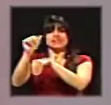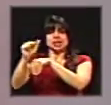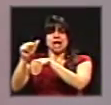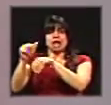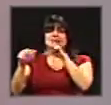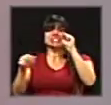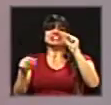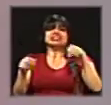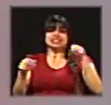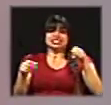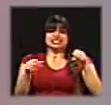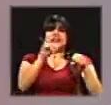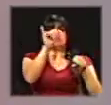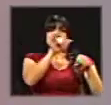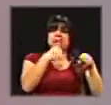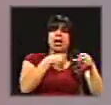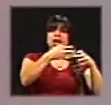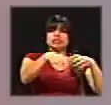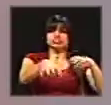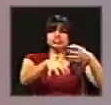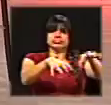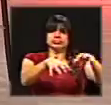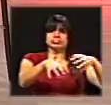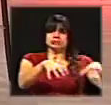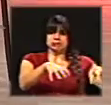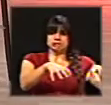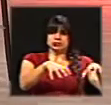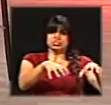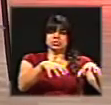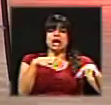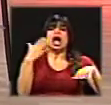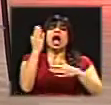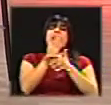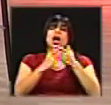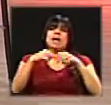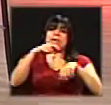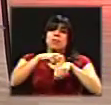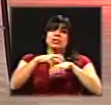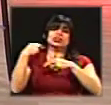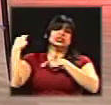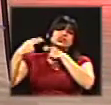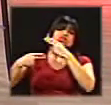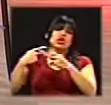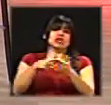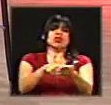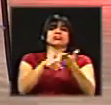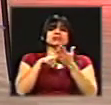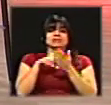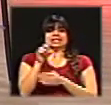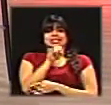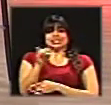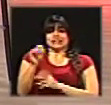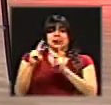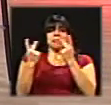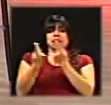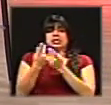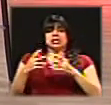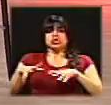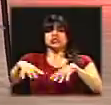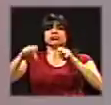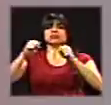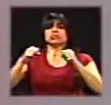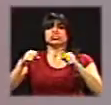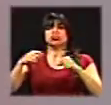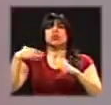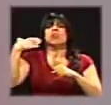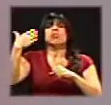sí está igualmente fragmentado. Si hay momentos en que, y la historia nos ha demostrado que los partidos de izquierda han accedido al poder, es en